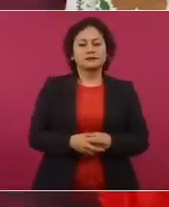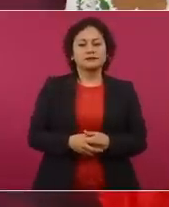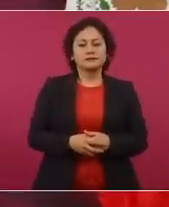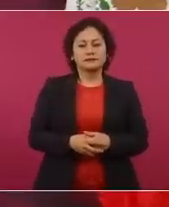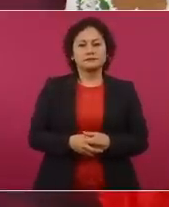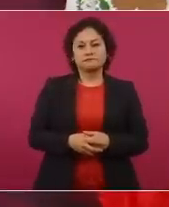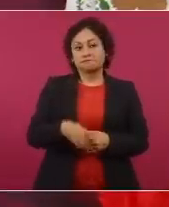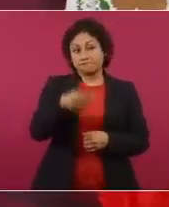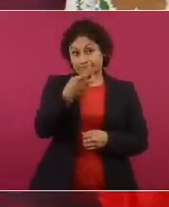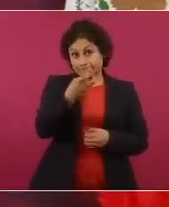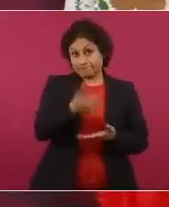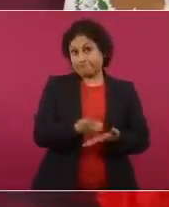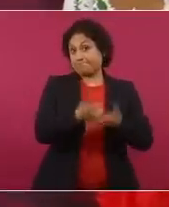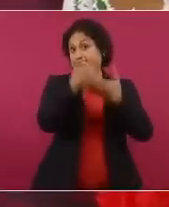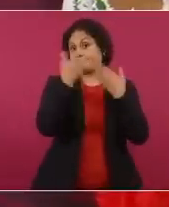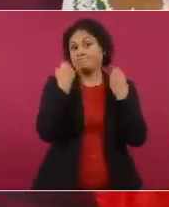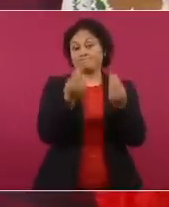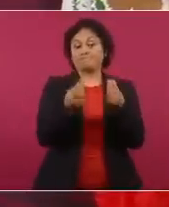Nos ayuda mucho.